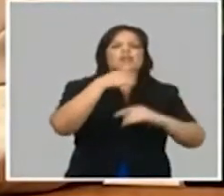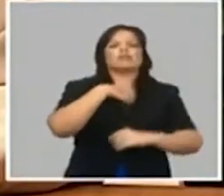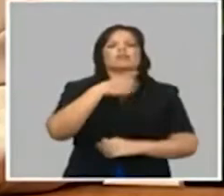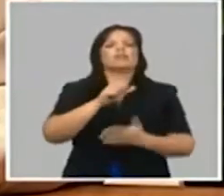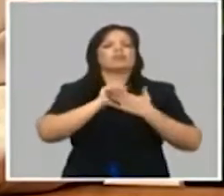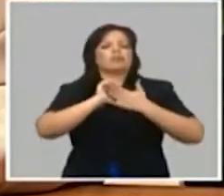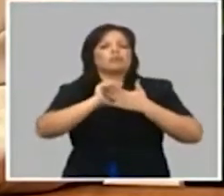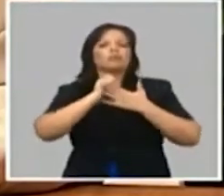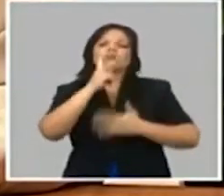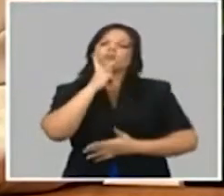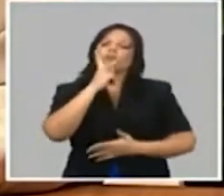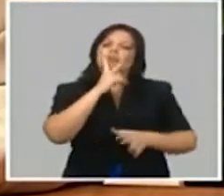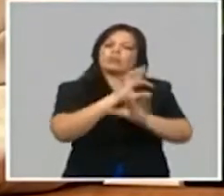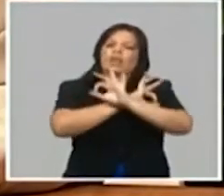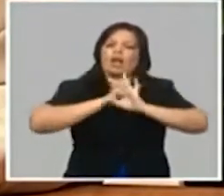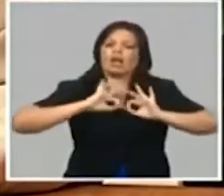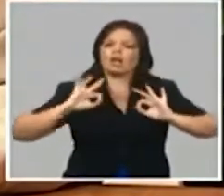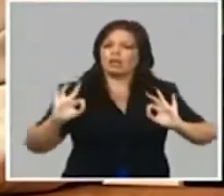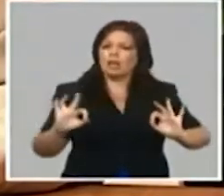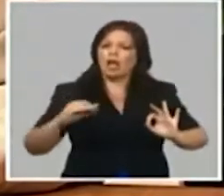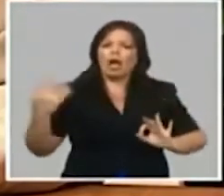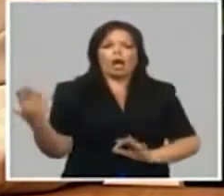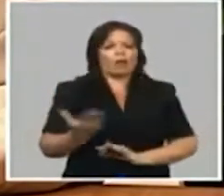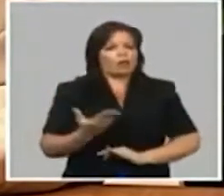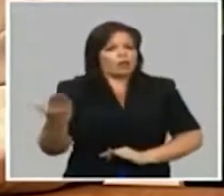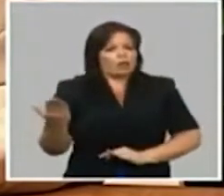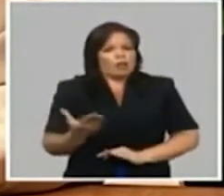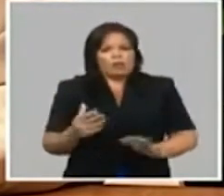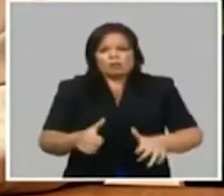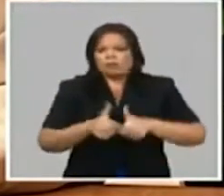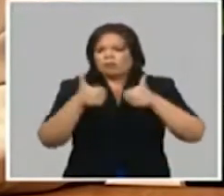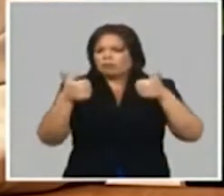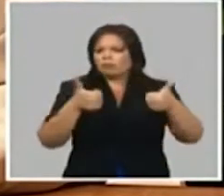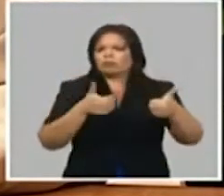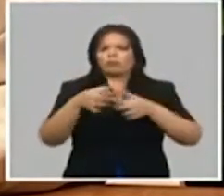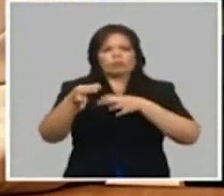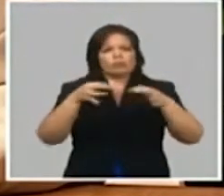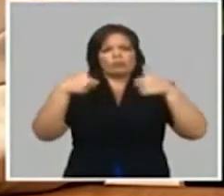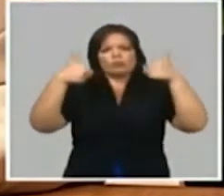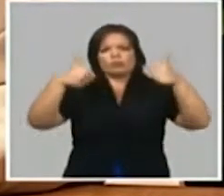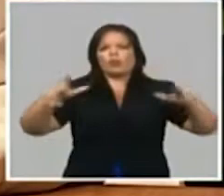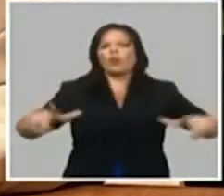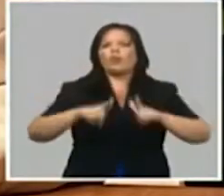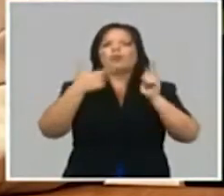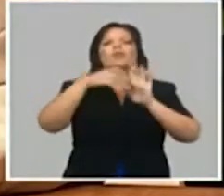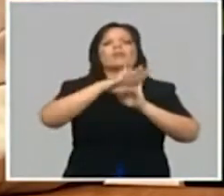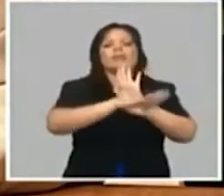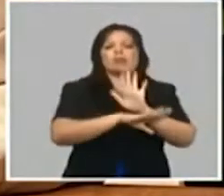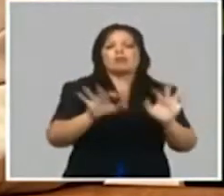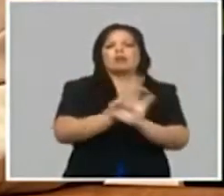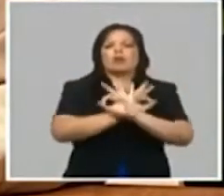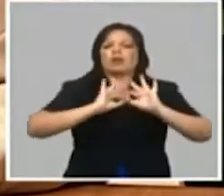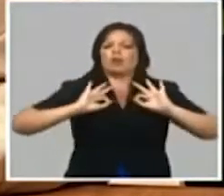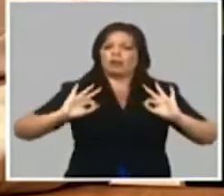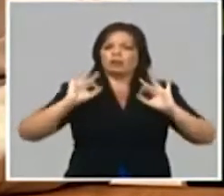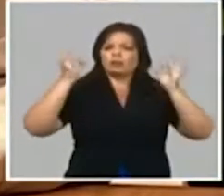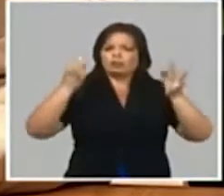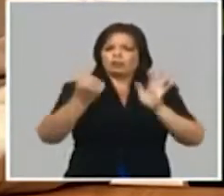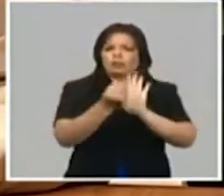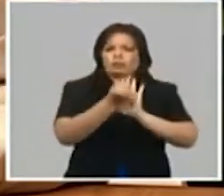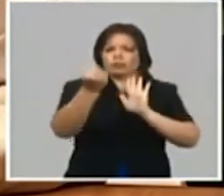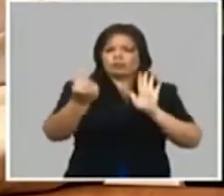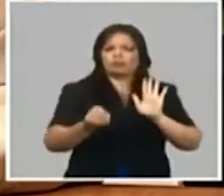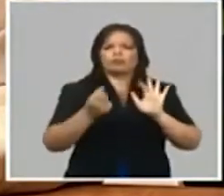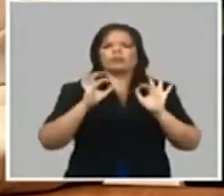calidad, agilidad y transparencia, como planteaba el ministro, cumpliendo las medidas sanitarias establecidas. Y como explicábamos